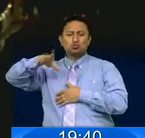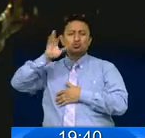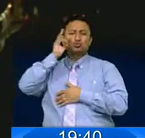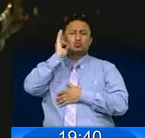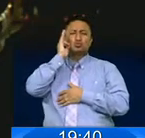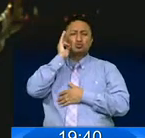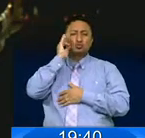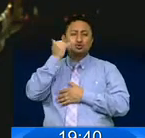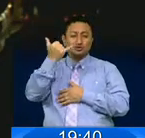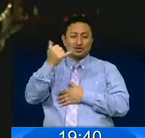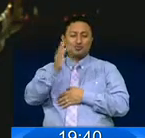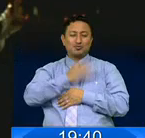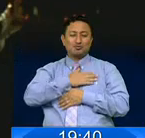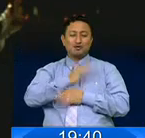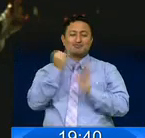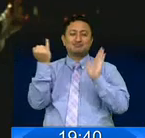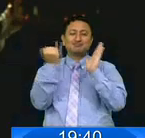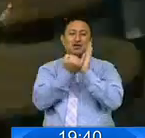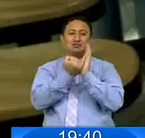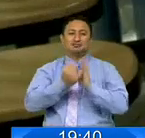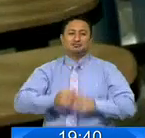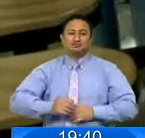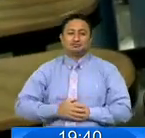nuestra identidad cultural.